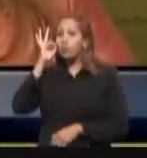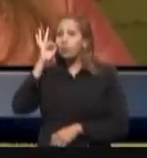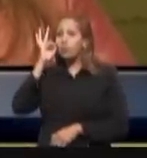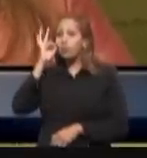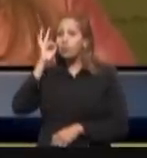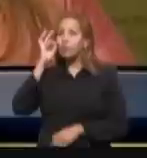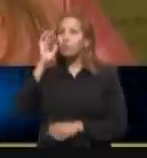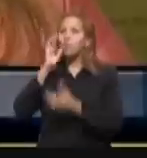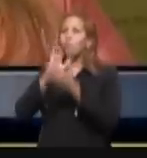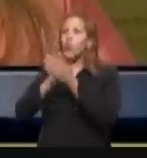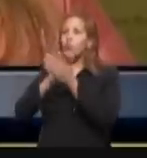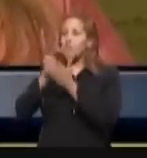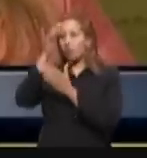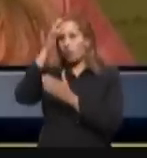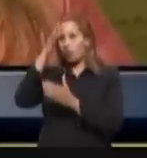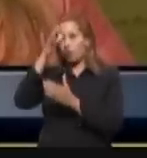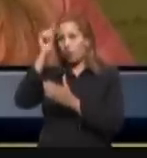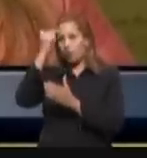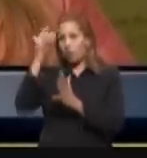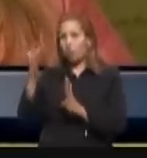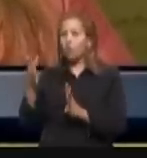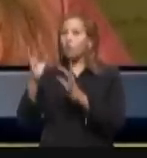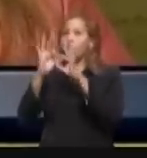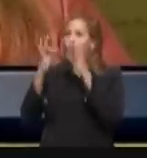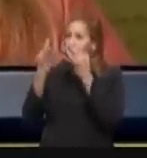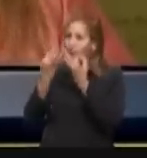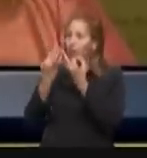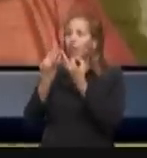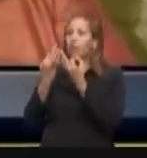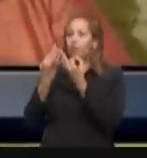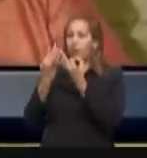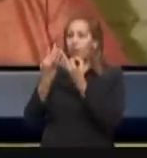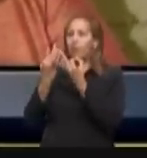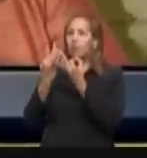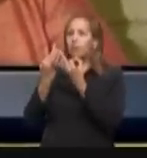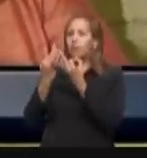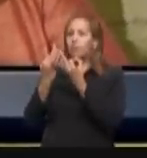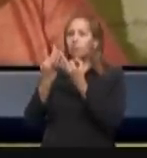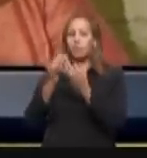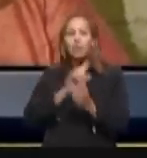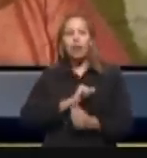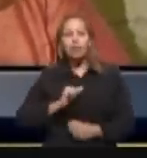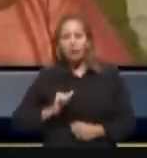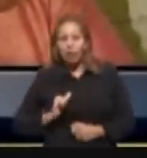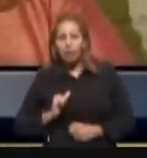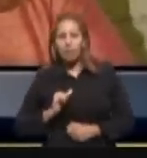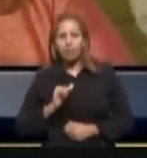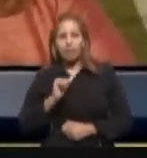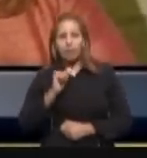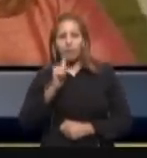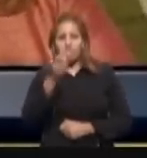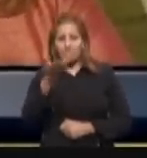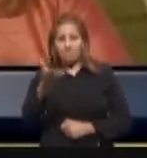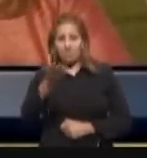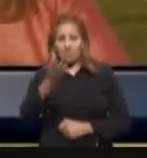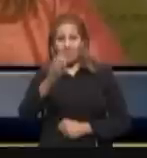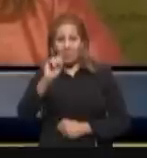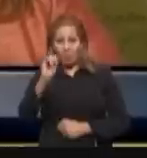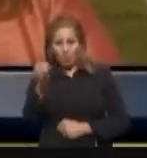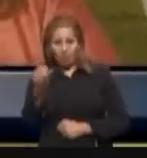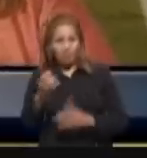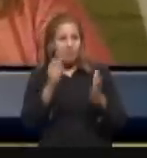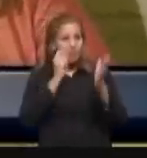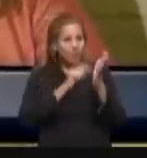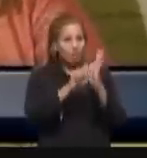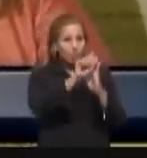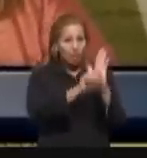primera dama Dulce Vela y a la primera familia del país, señor alcalde de la ciudad capital, secretario de